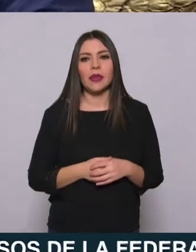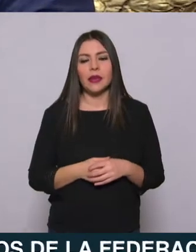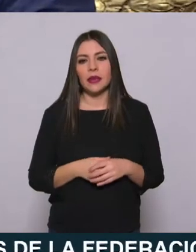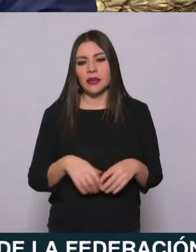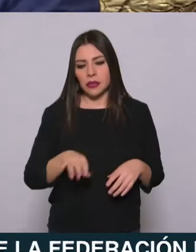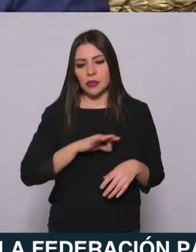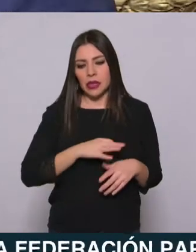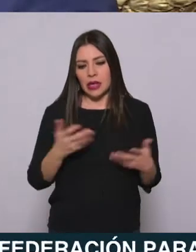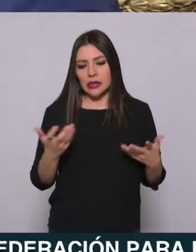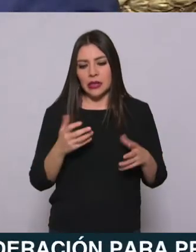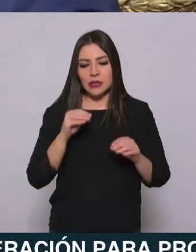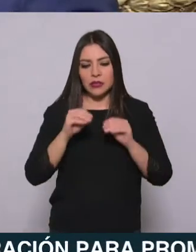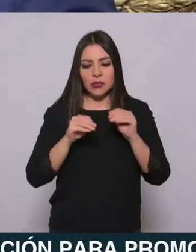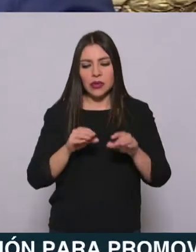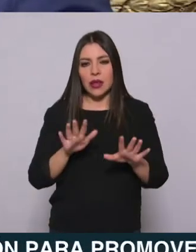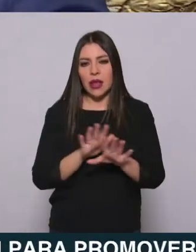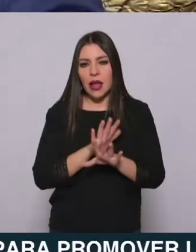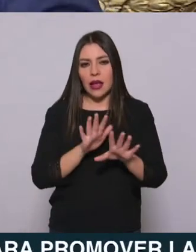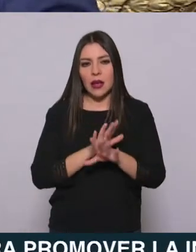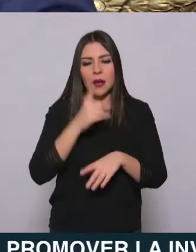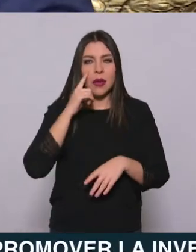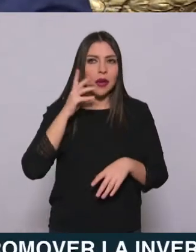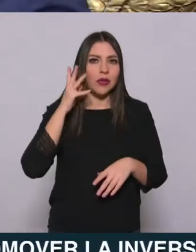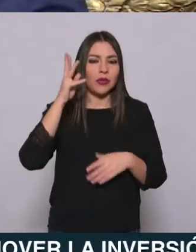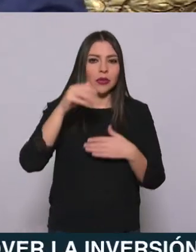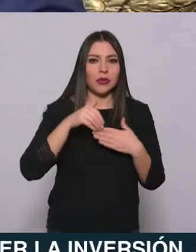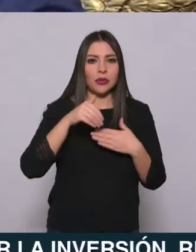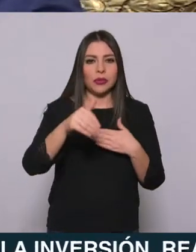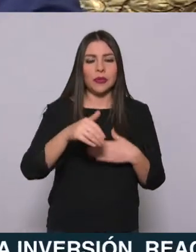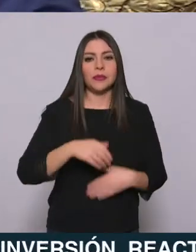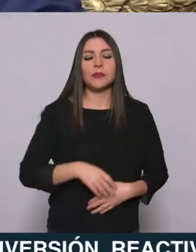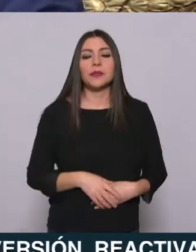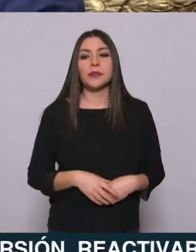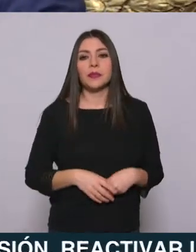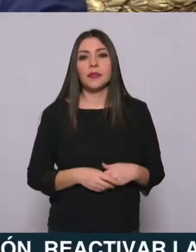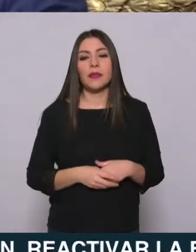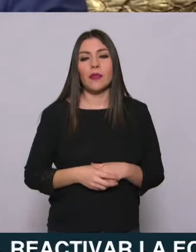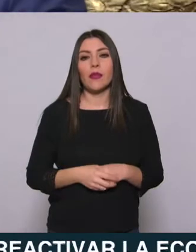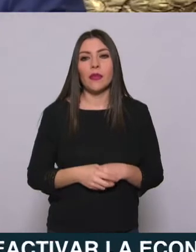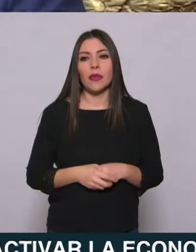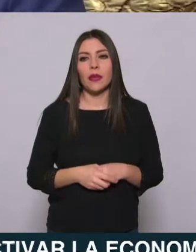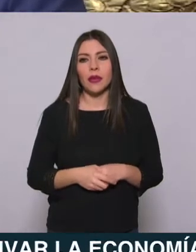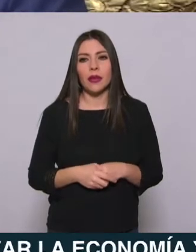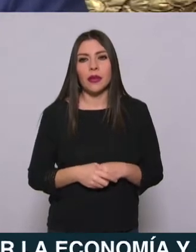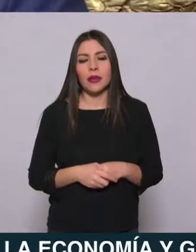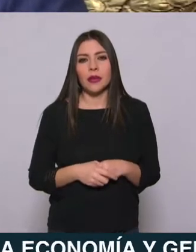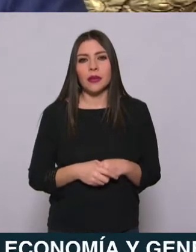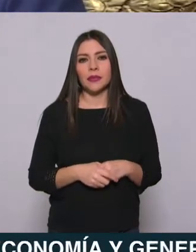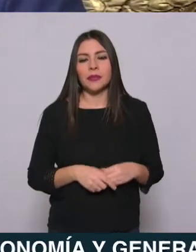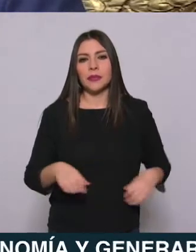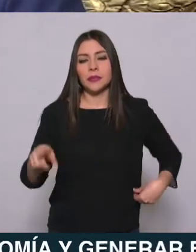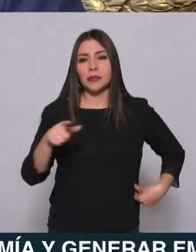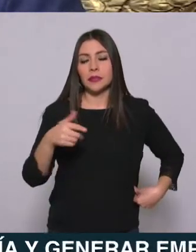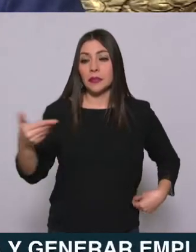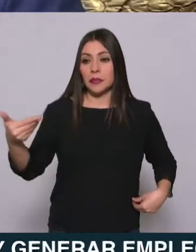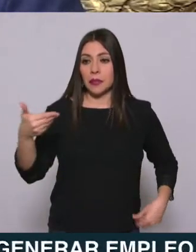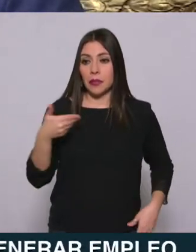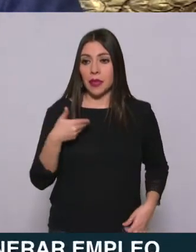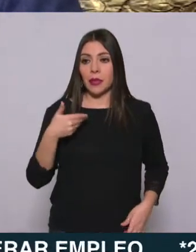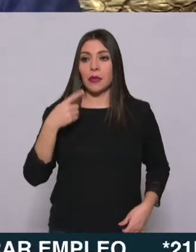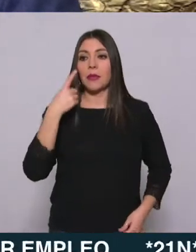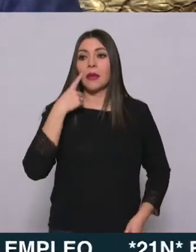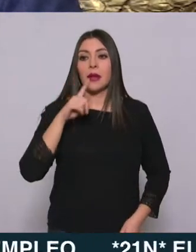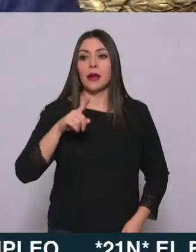los cambios que tuviéramos que hacer en adelante. Pero se planteó, se me pidió que pudiera